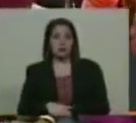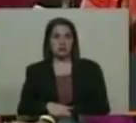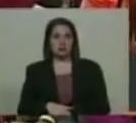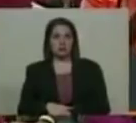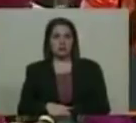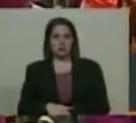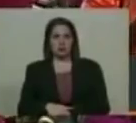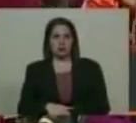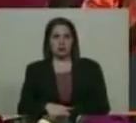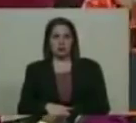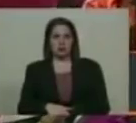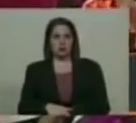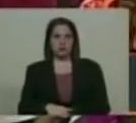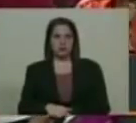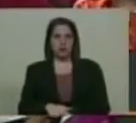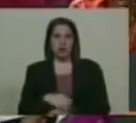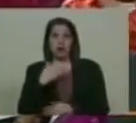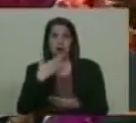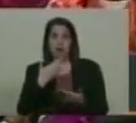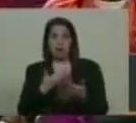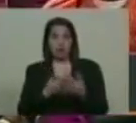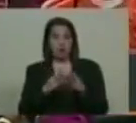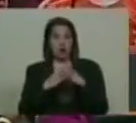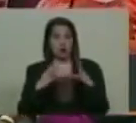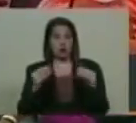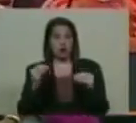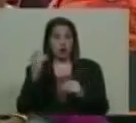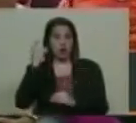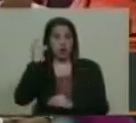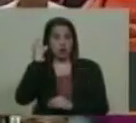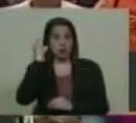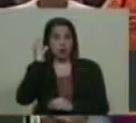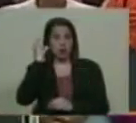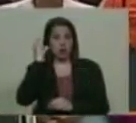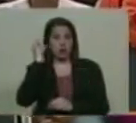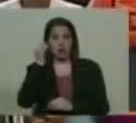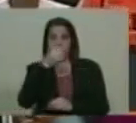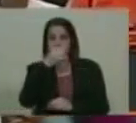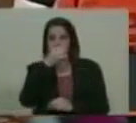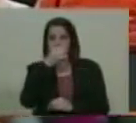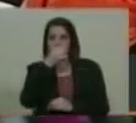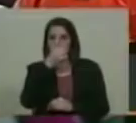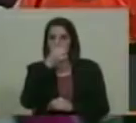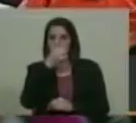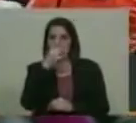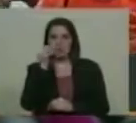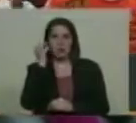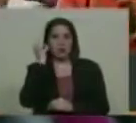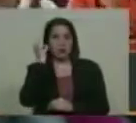le pido a todos los grupos y corrientes feministas del país